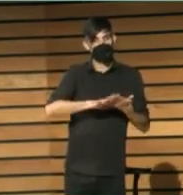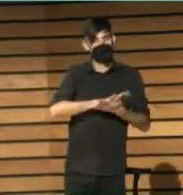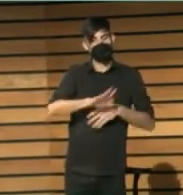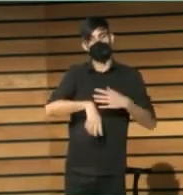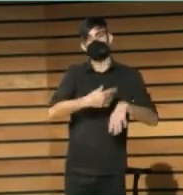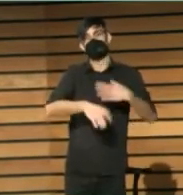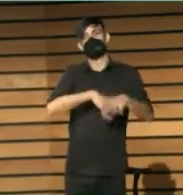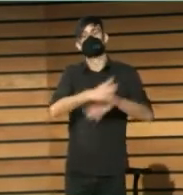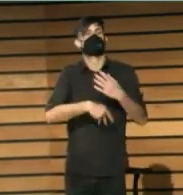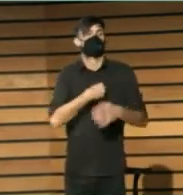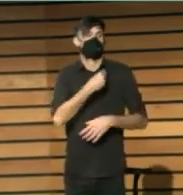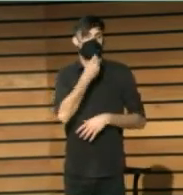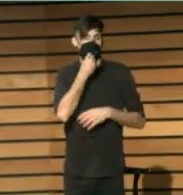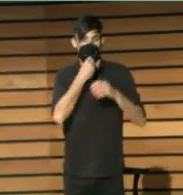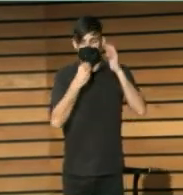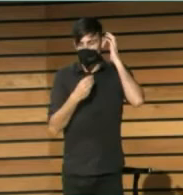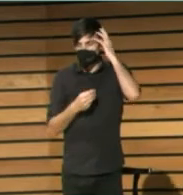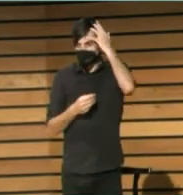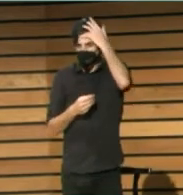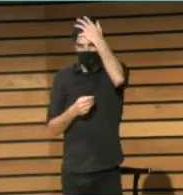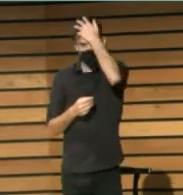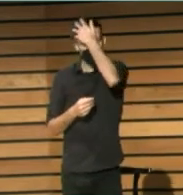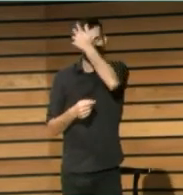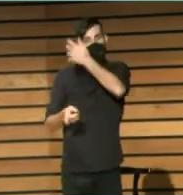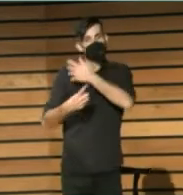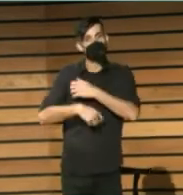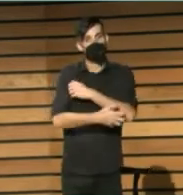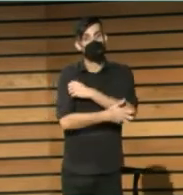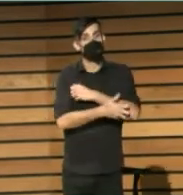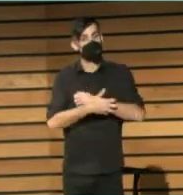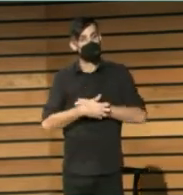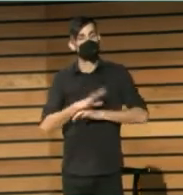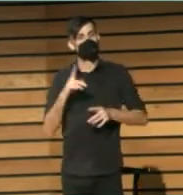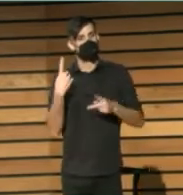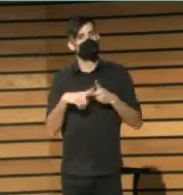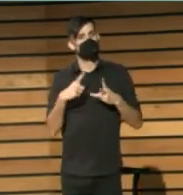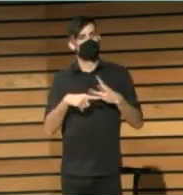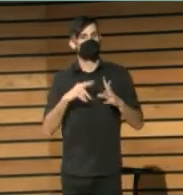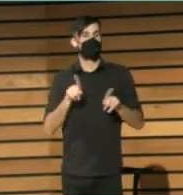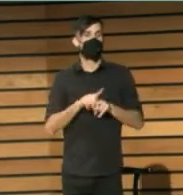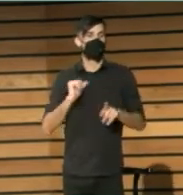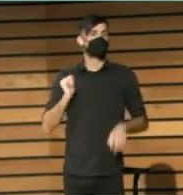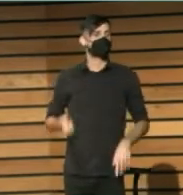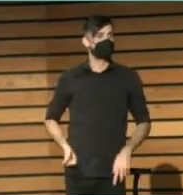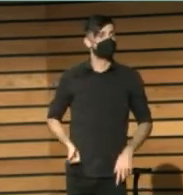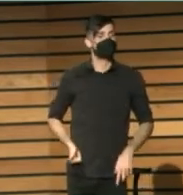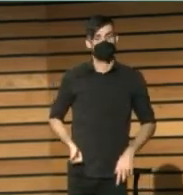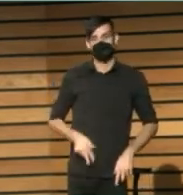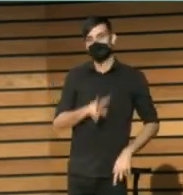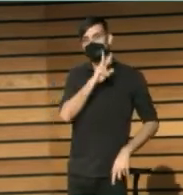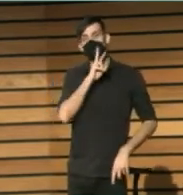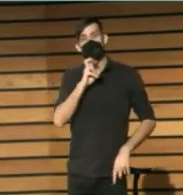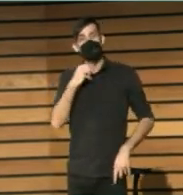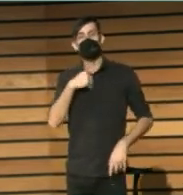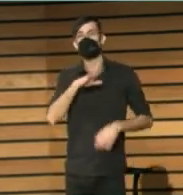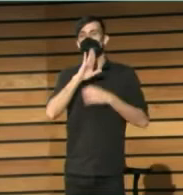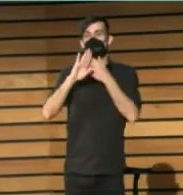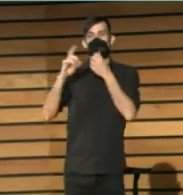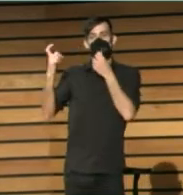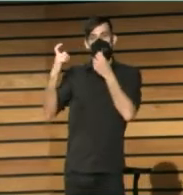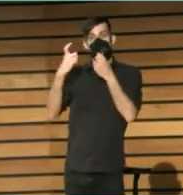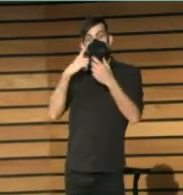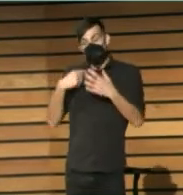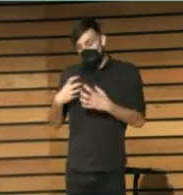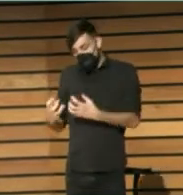limpia. Éramos pobres, pero teníamos muchas cosas. Mi madre me enseñaba los huevos recién